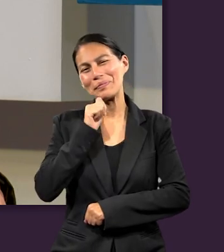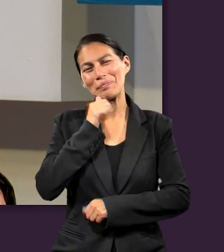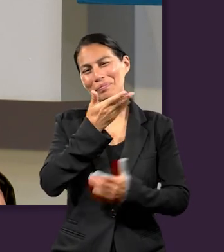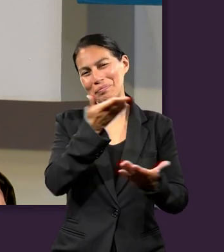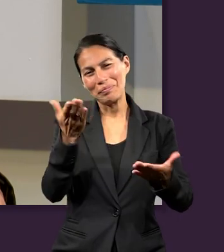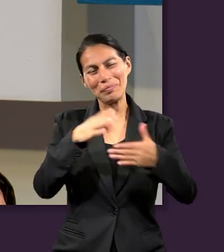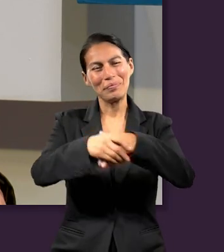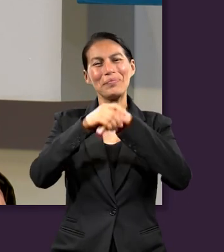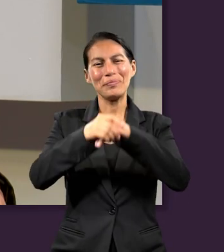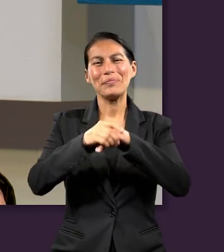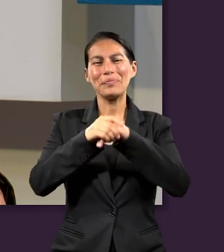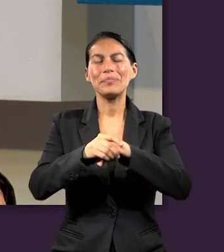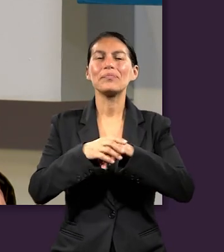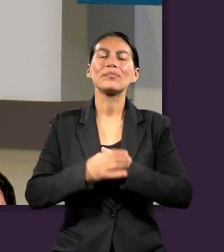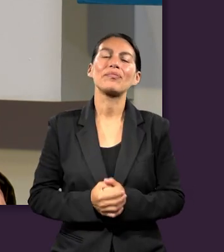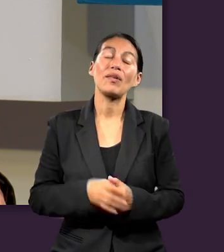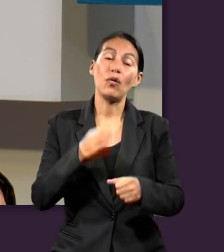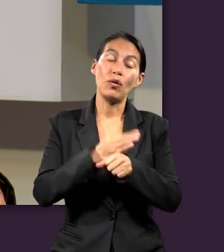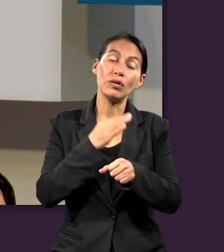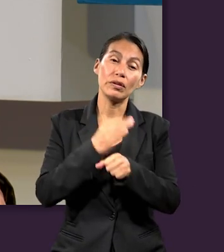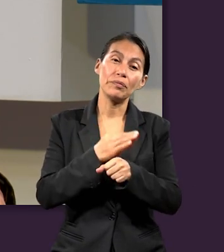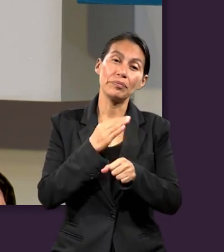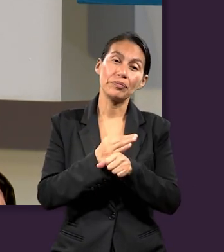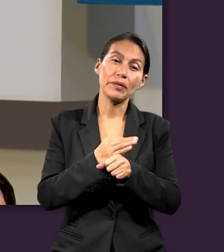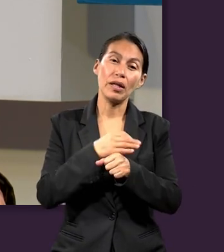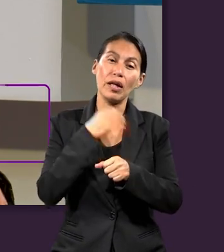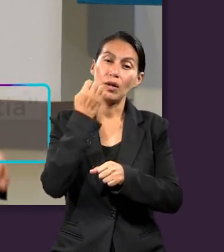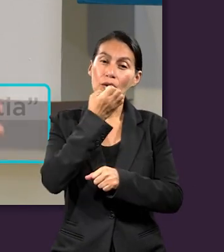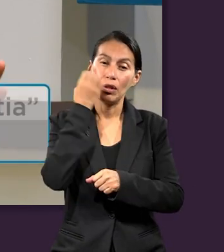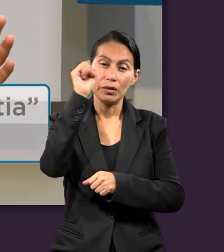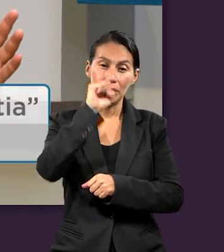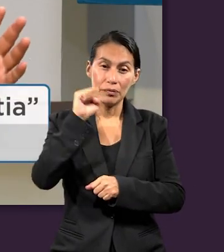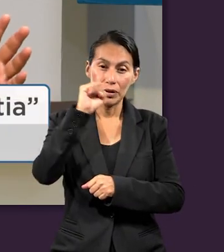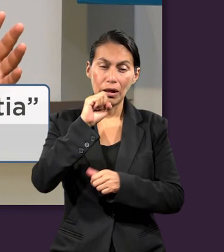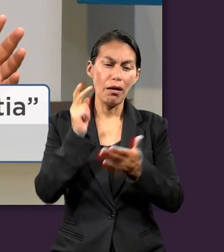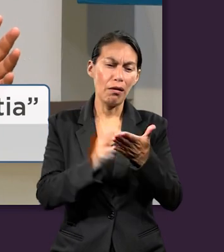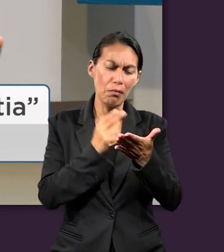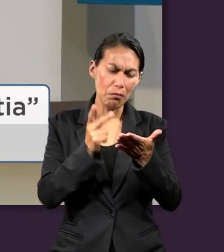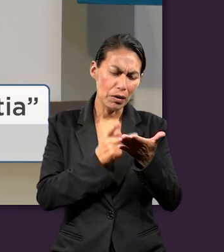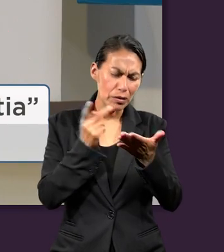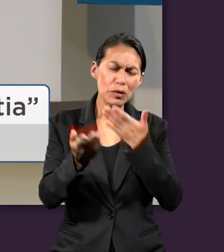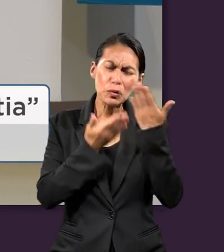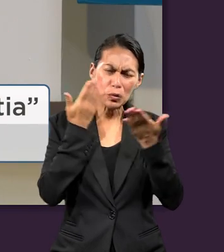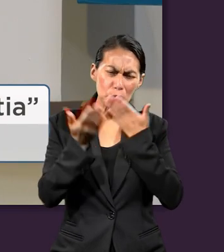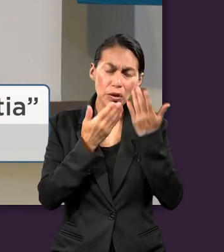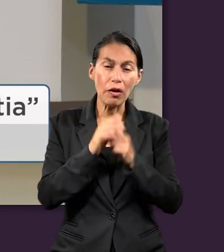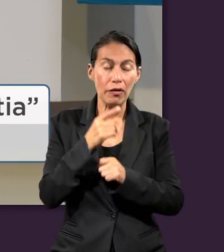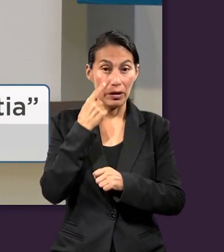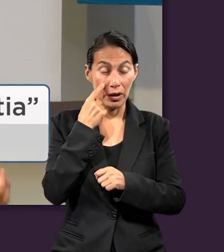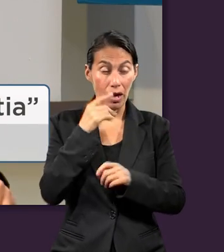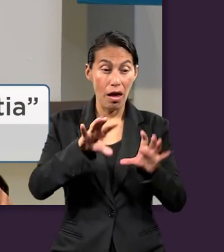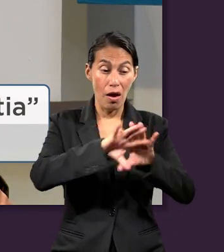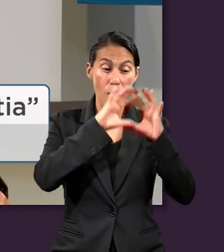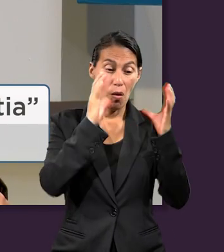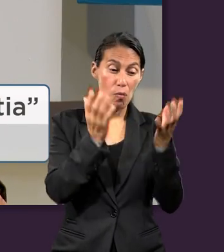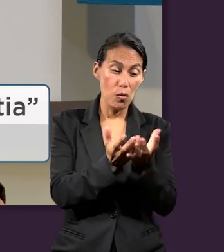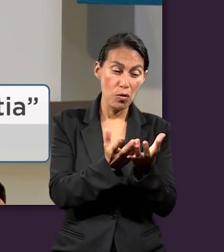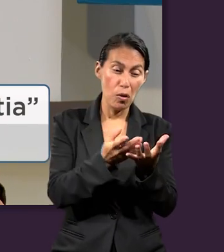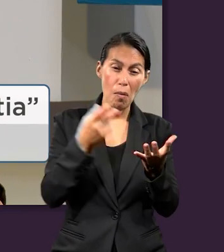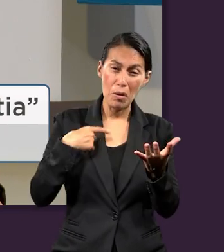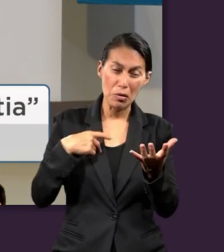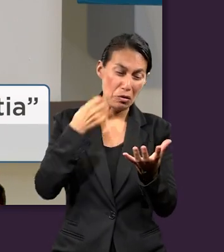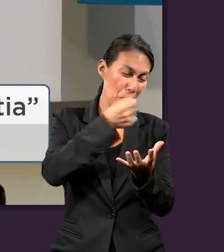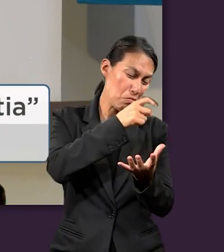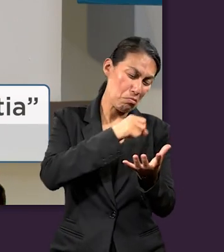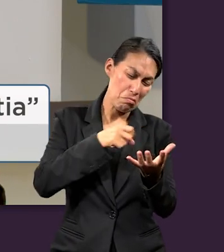que es un estudio que nos une en todo el mundo en todo el mundo vas a encontrar personas que estudian lo mismo que vamos a repasar